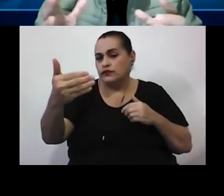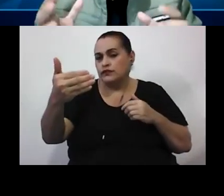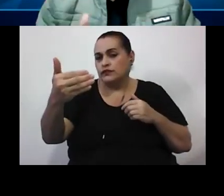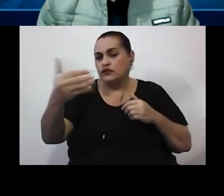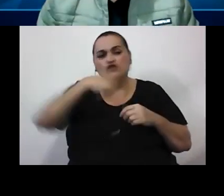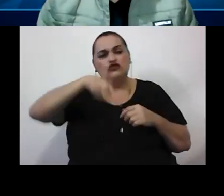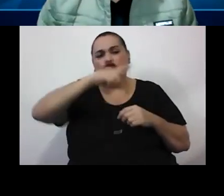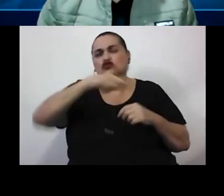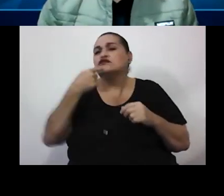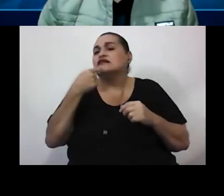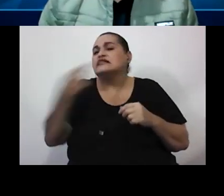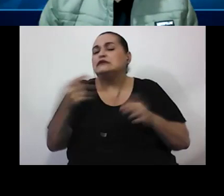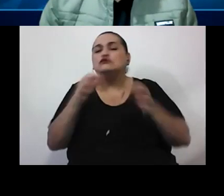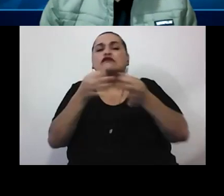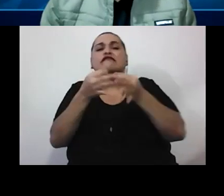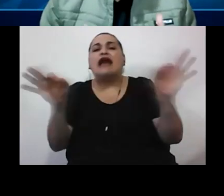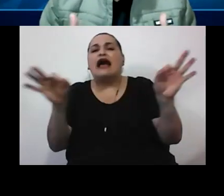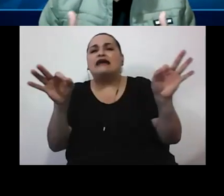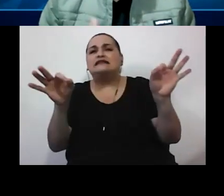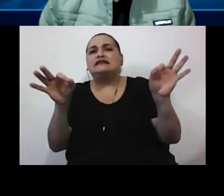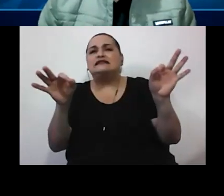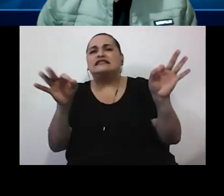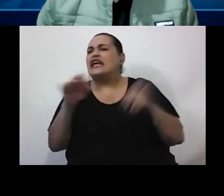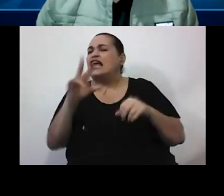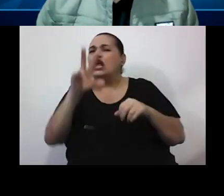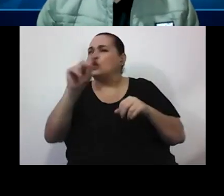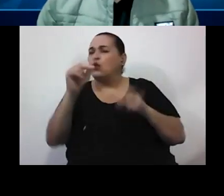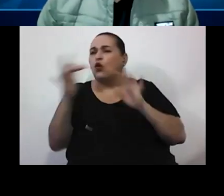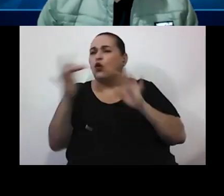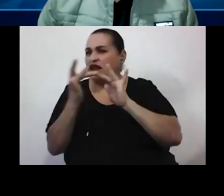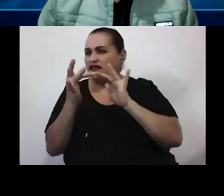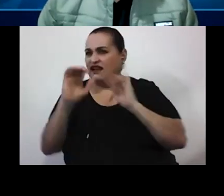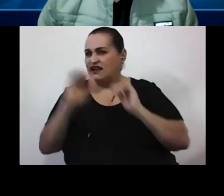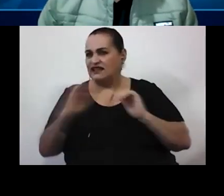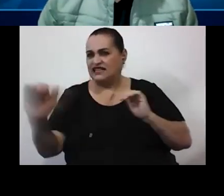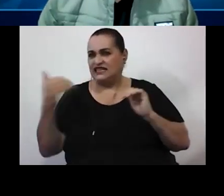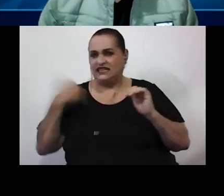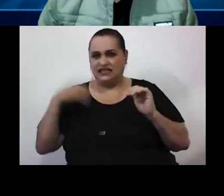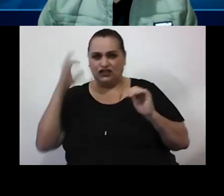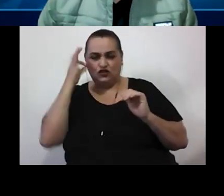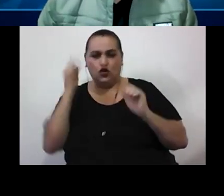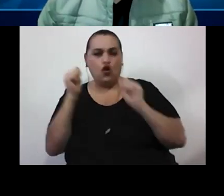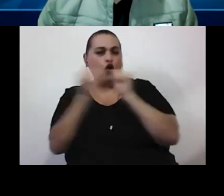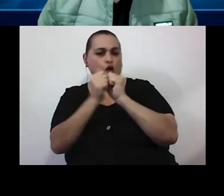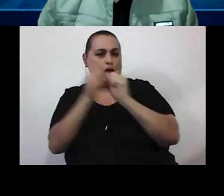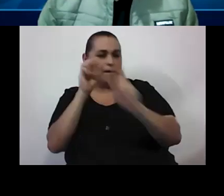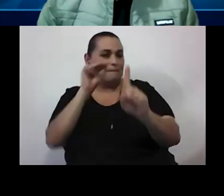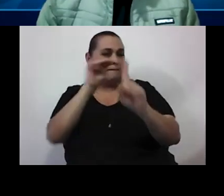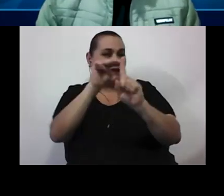diciendo frases célebres que no conectan al niño, a la niña con la meta